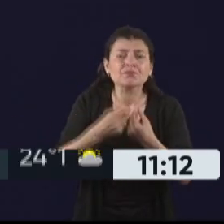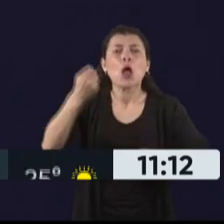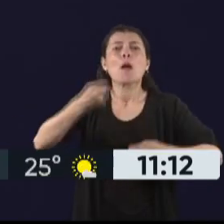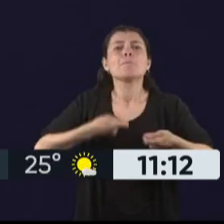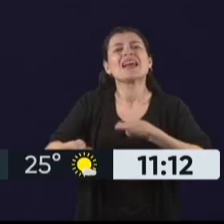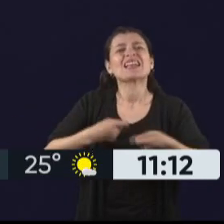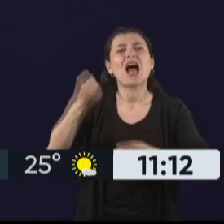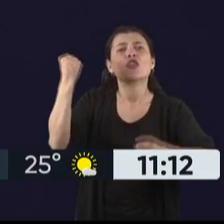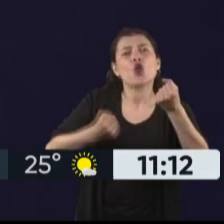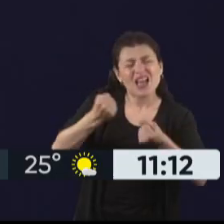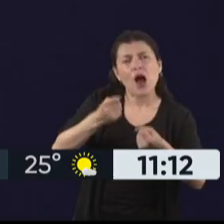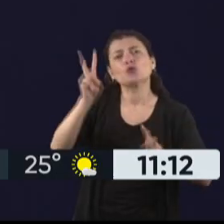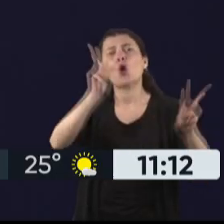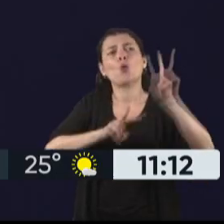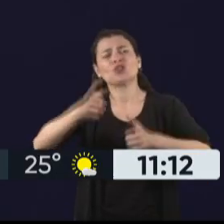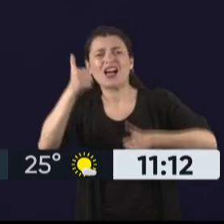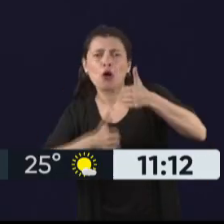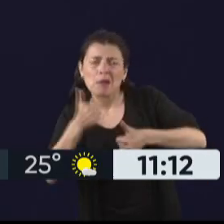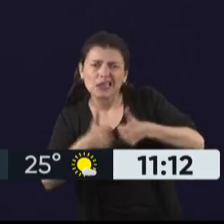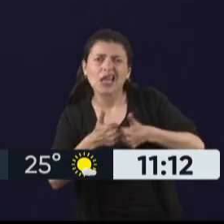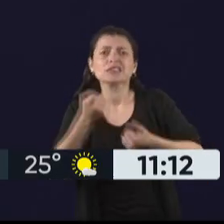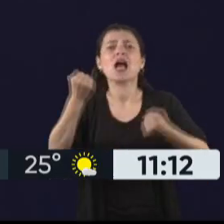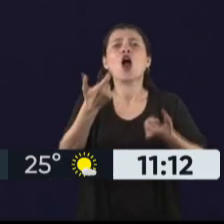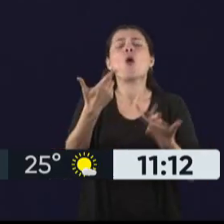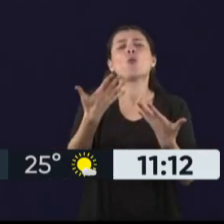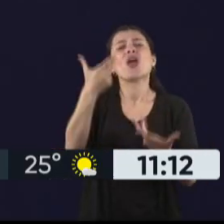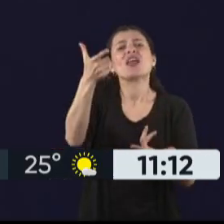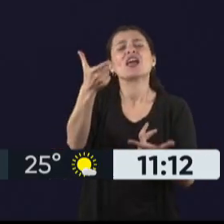camino, vehículos, por supuesto, más baratos.